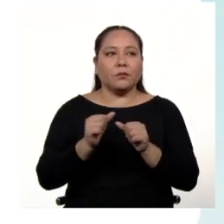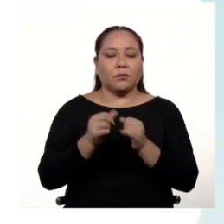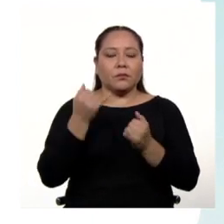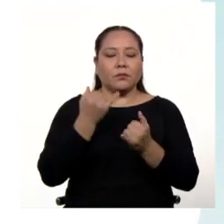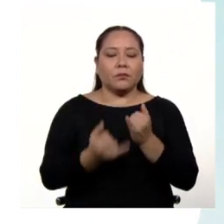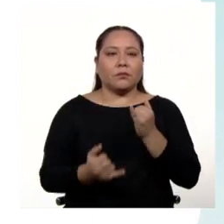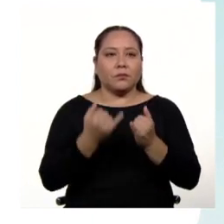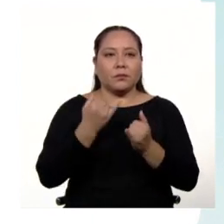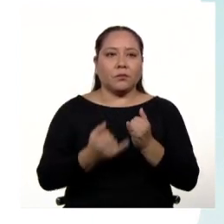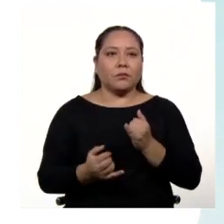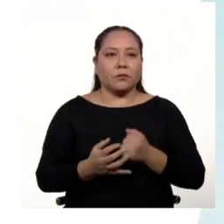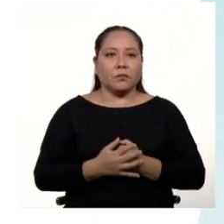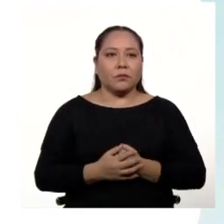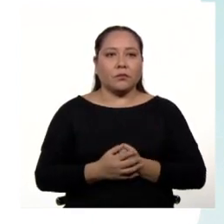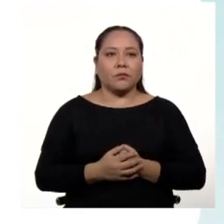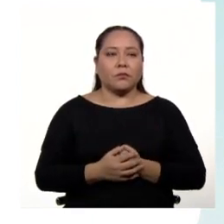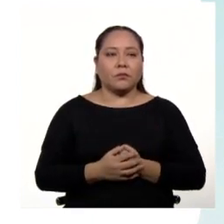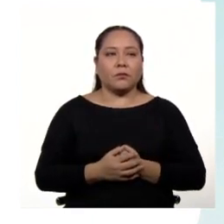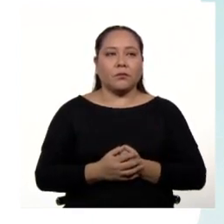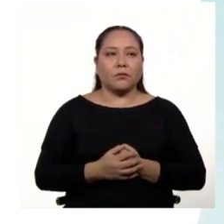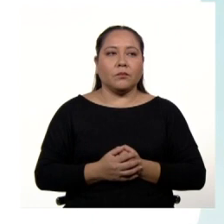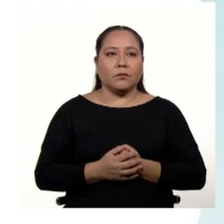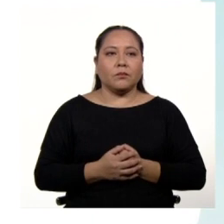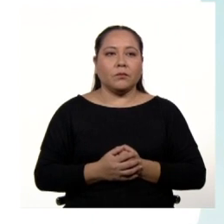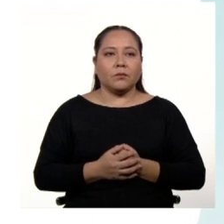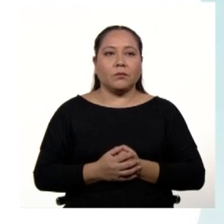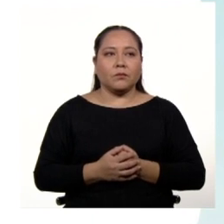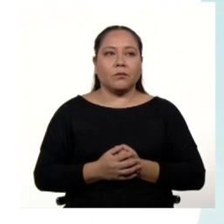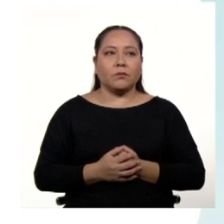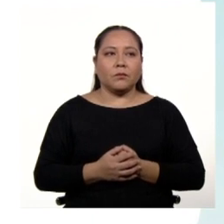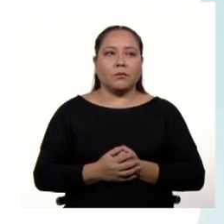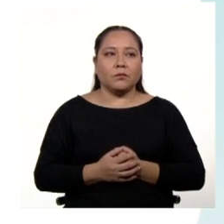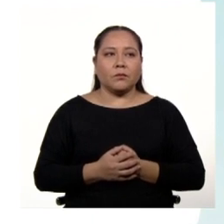enésimo o último término de la progresión geométrica.